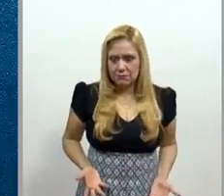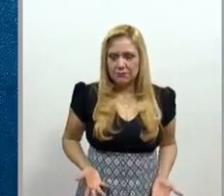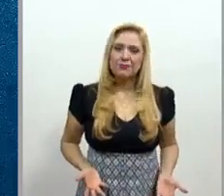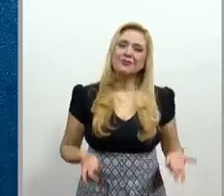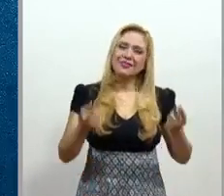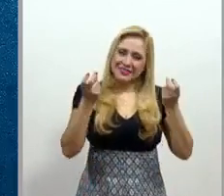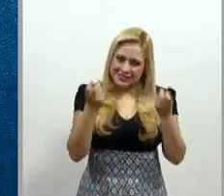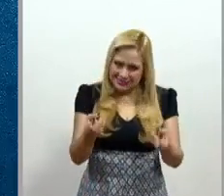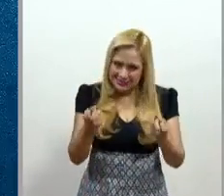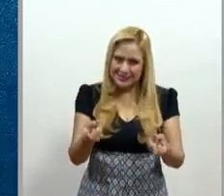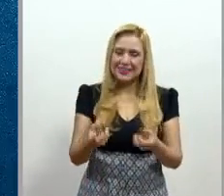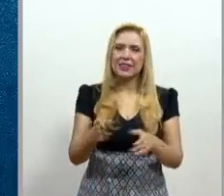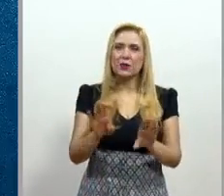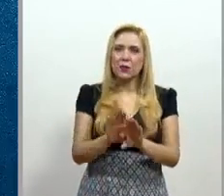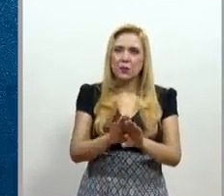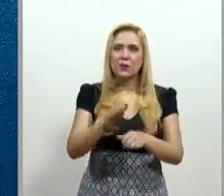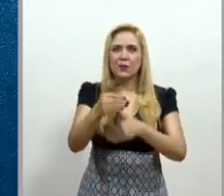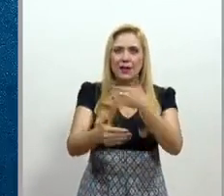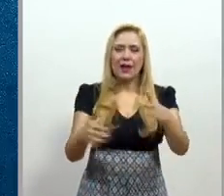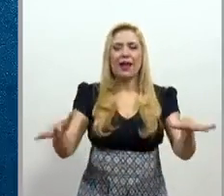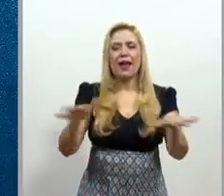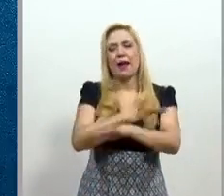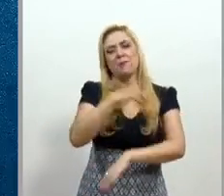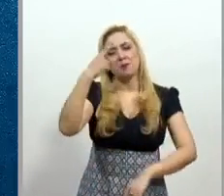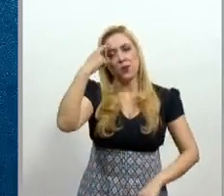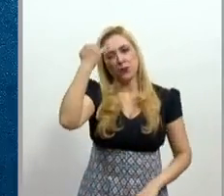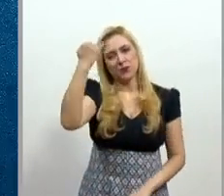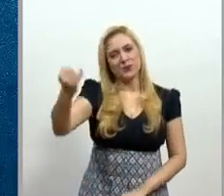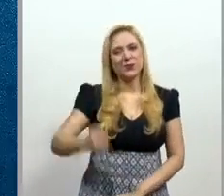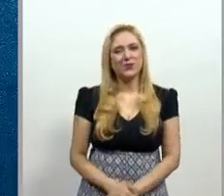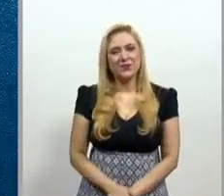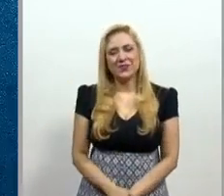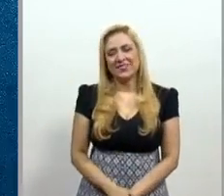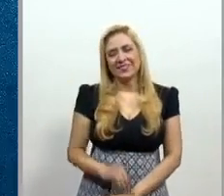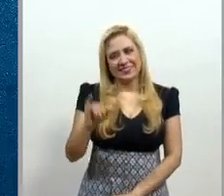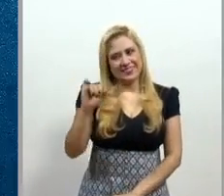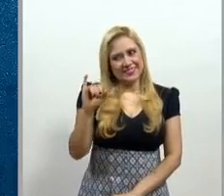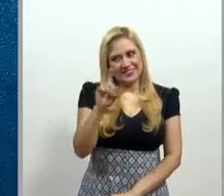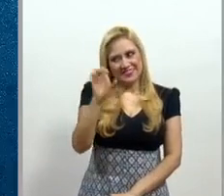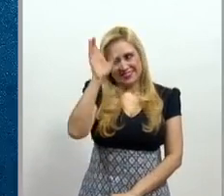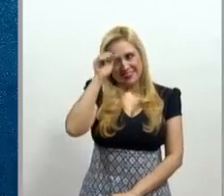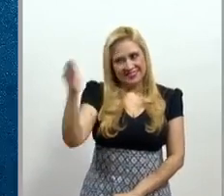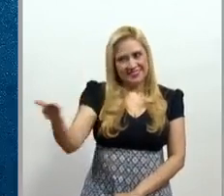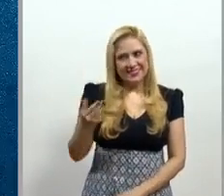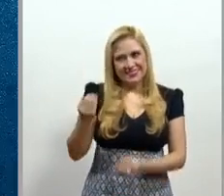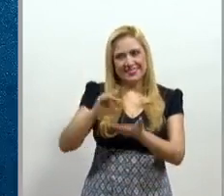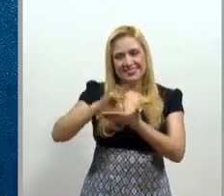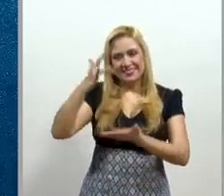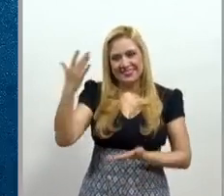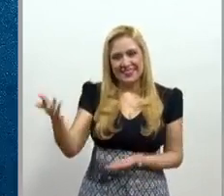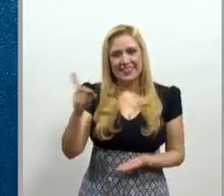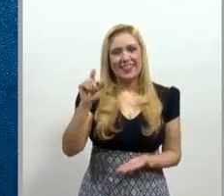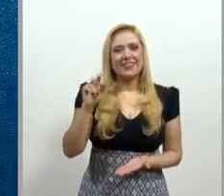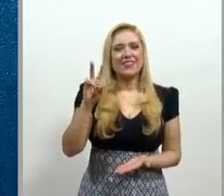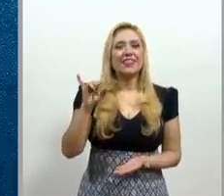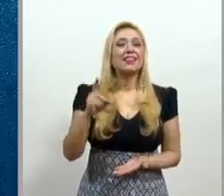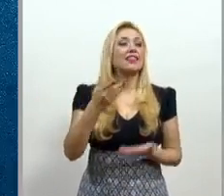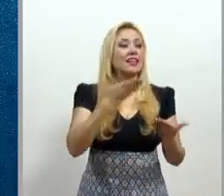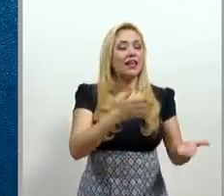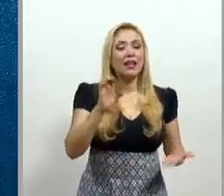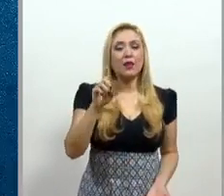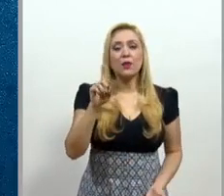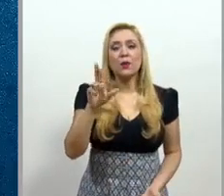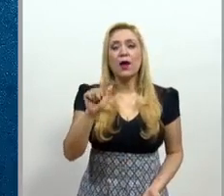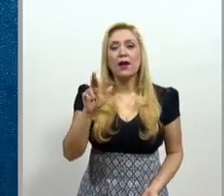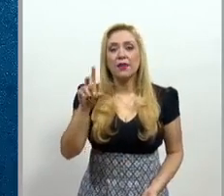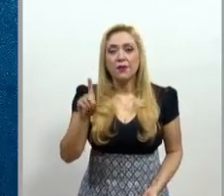legítimos, pero creo que redimensiona mucho esta concepción democrática. Pues coincido contigo, David. Muchas gracias. Eduardo, es tu turno.